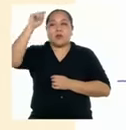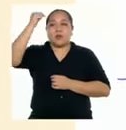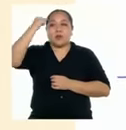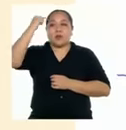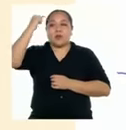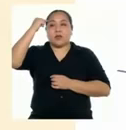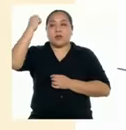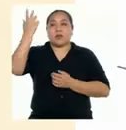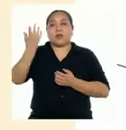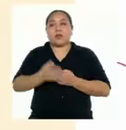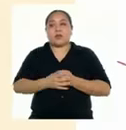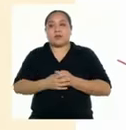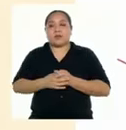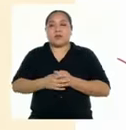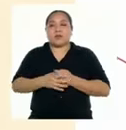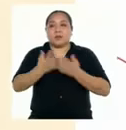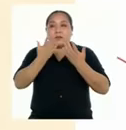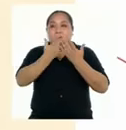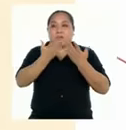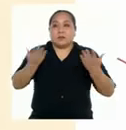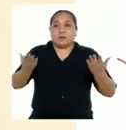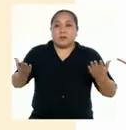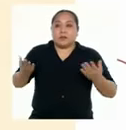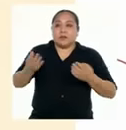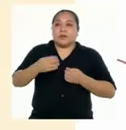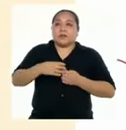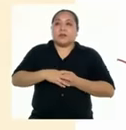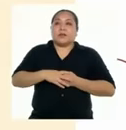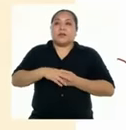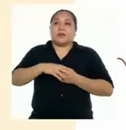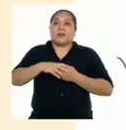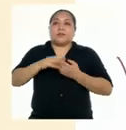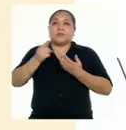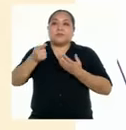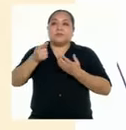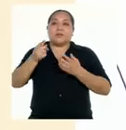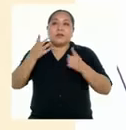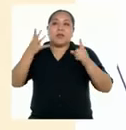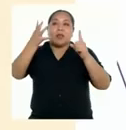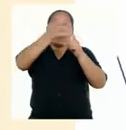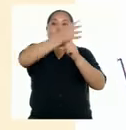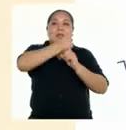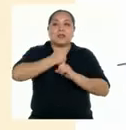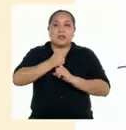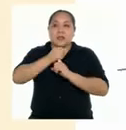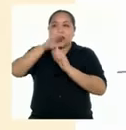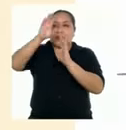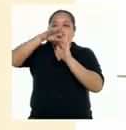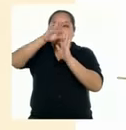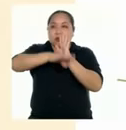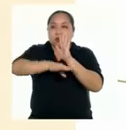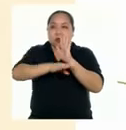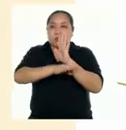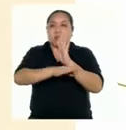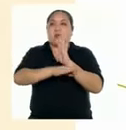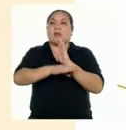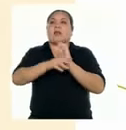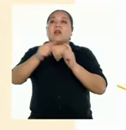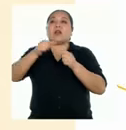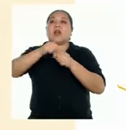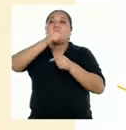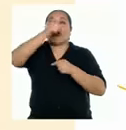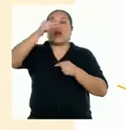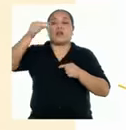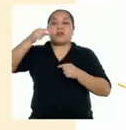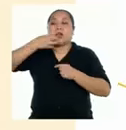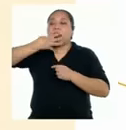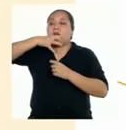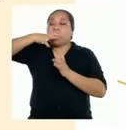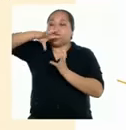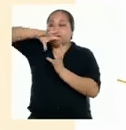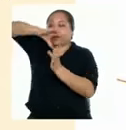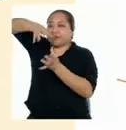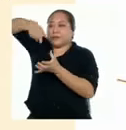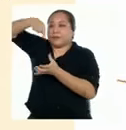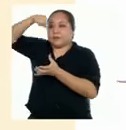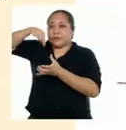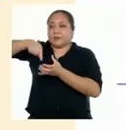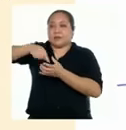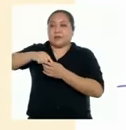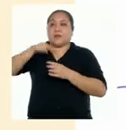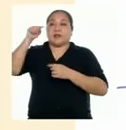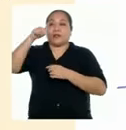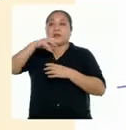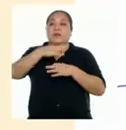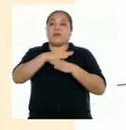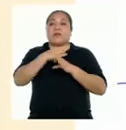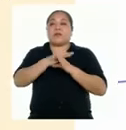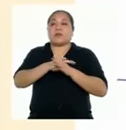ayudado a alcanzar las metas para reducir el nivel de los gases de efecto invernadero en el Perú. De esta manera, se ha podido evitar la